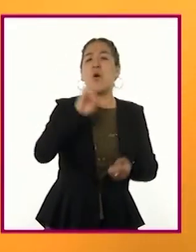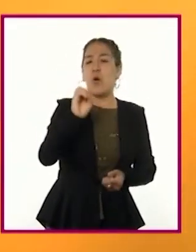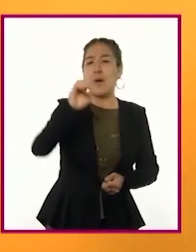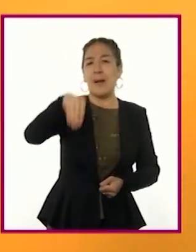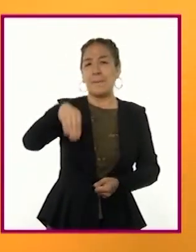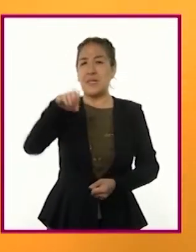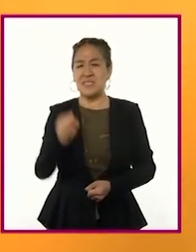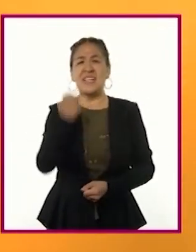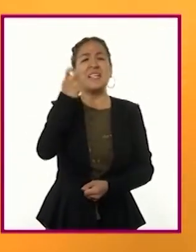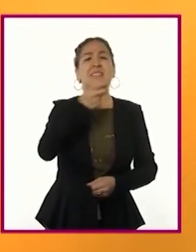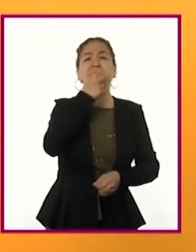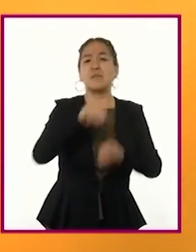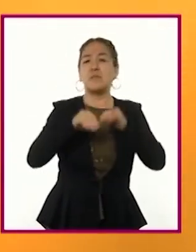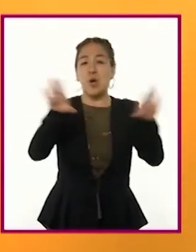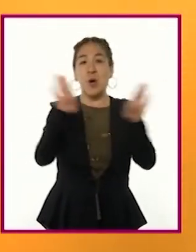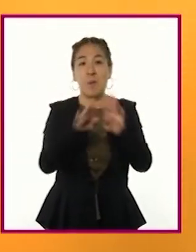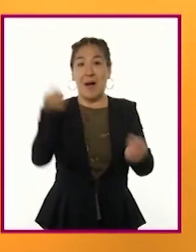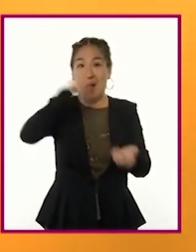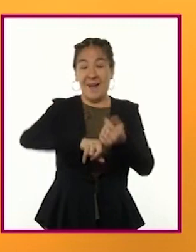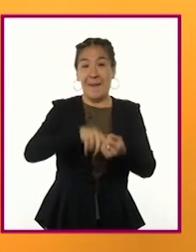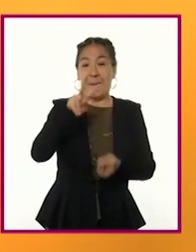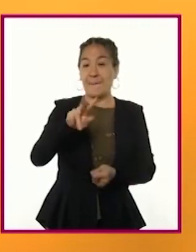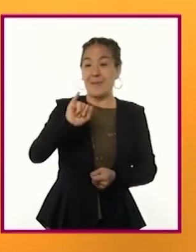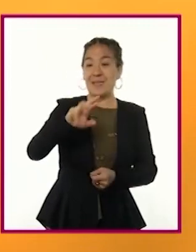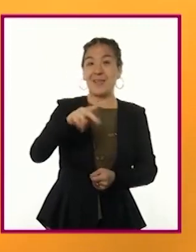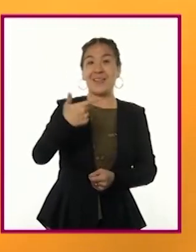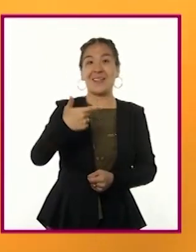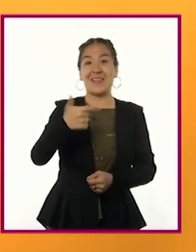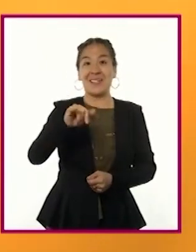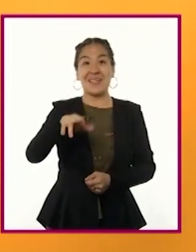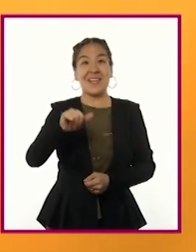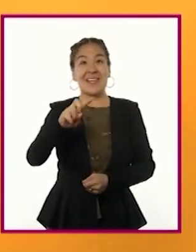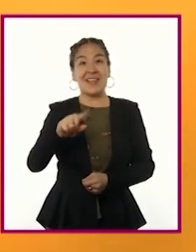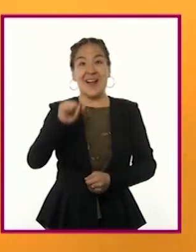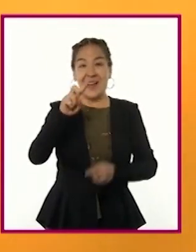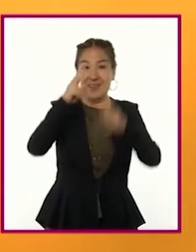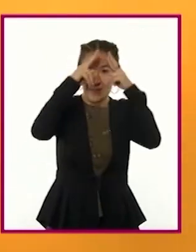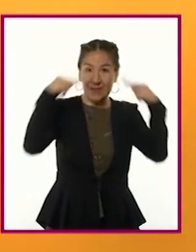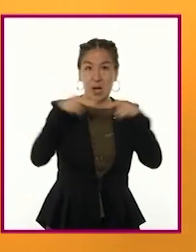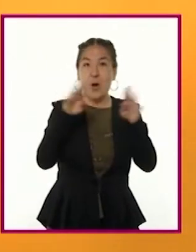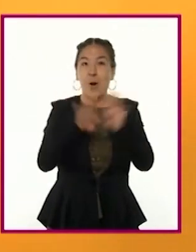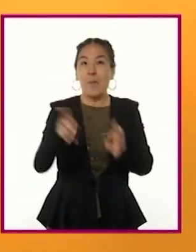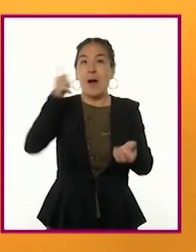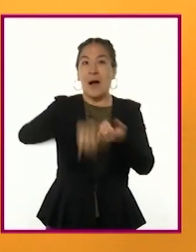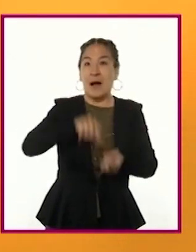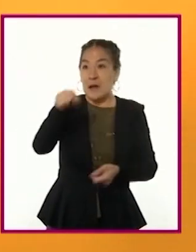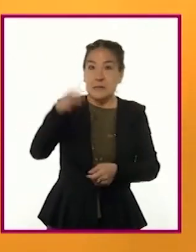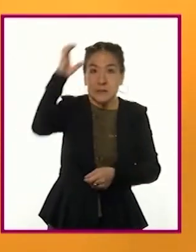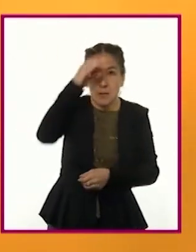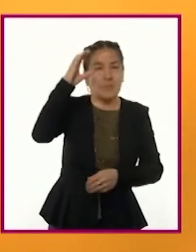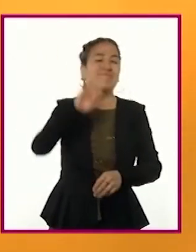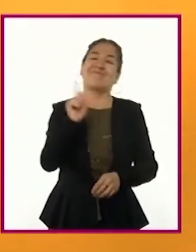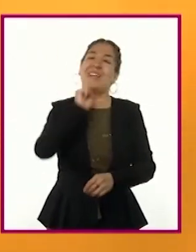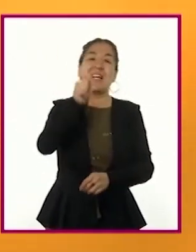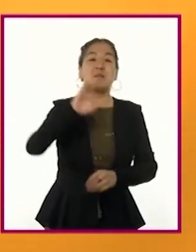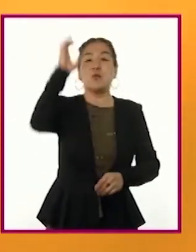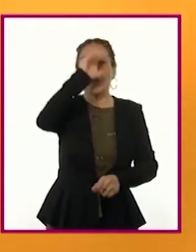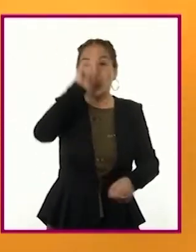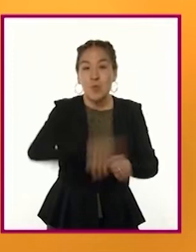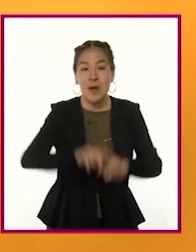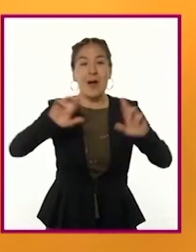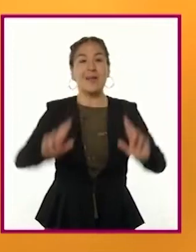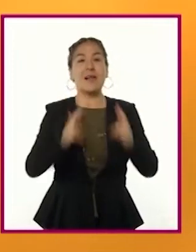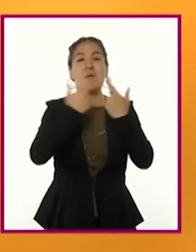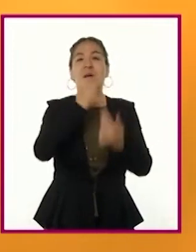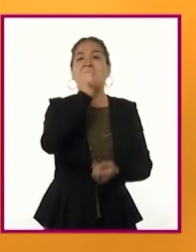Salud, la virginidad no es un término médico ni científico, sino un concepto social, cultural y religioso que refleja